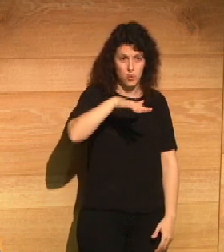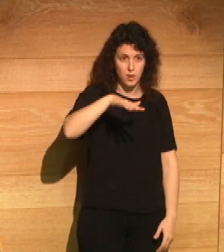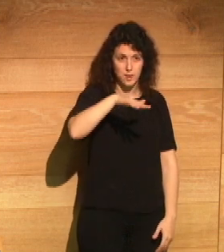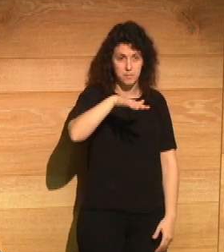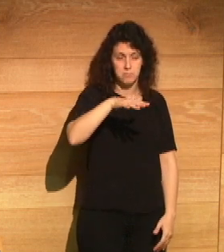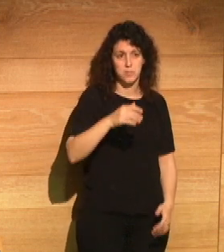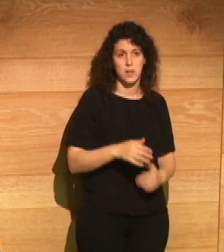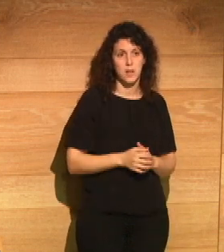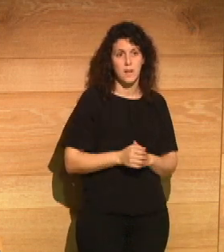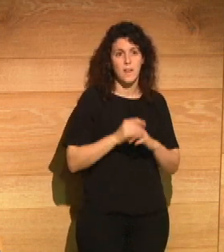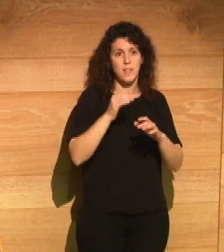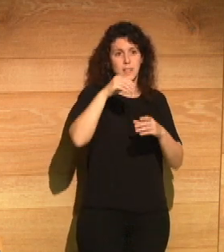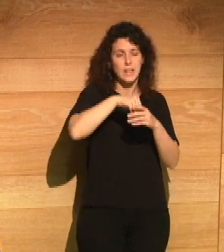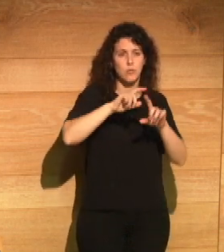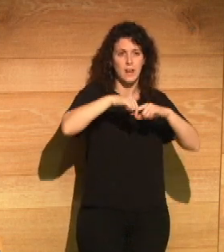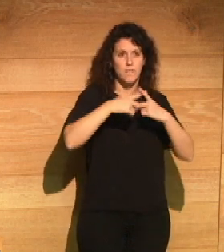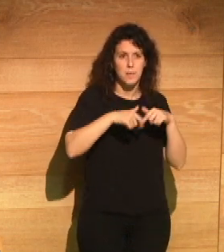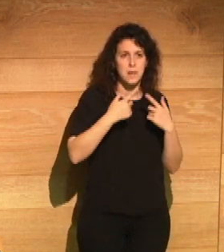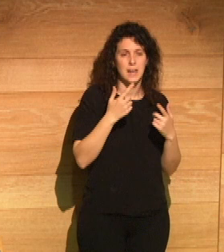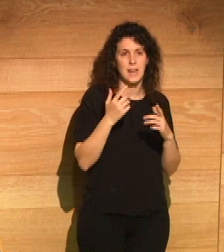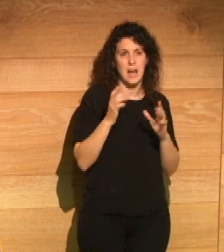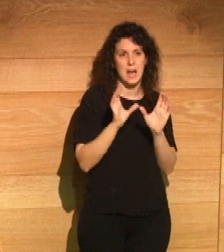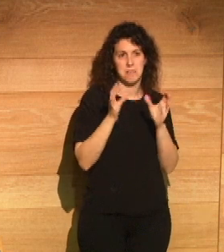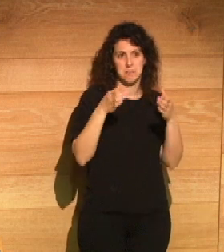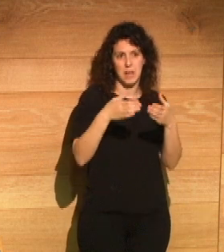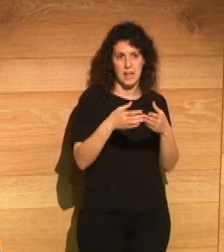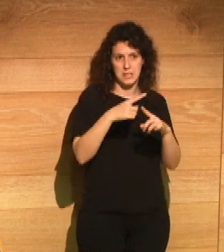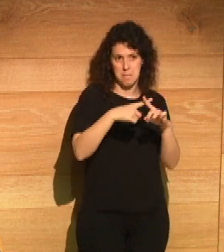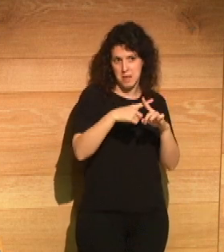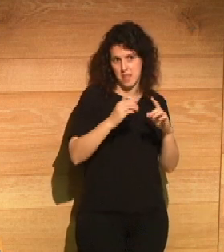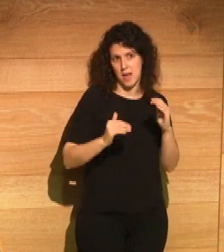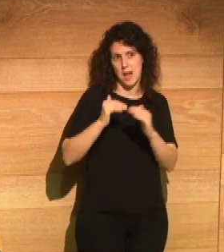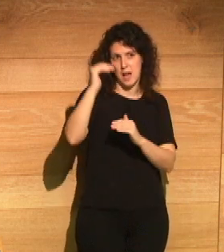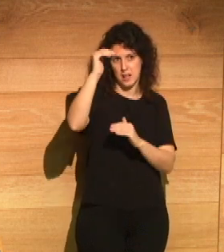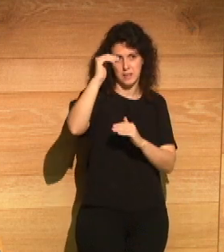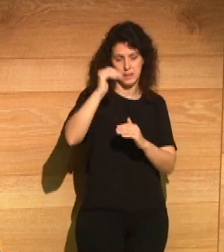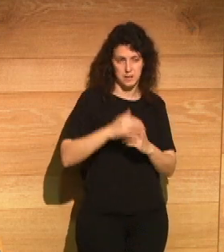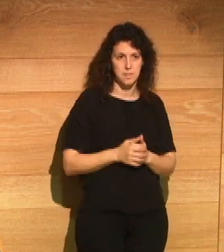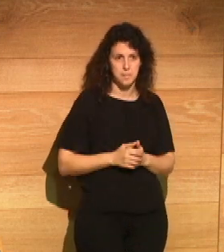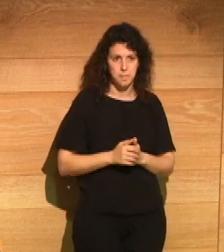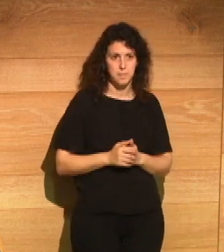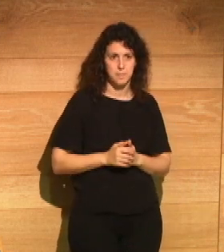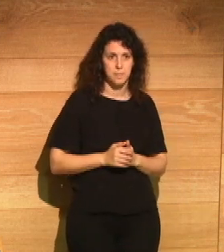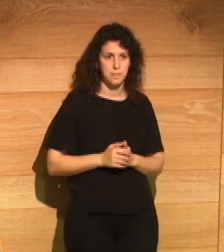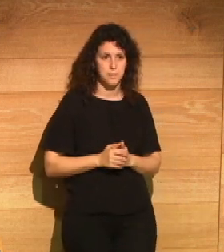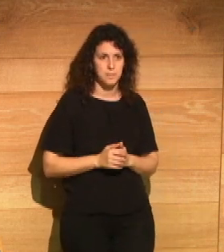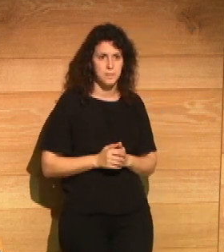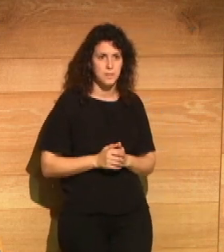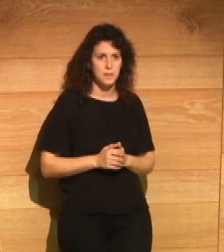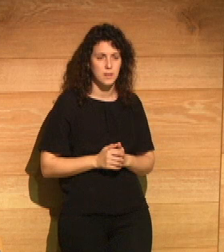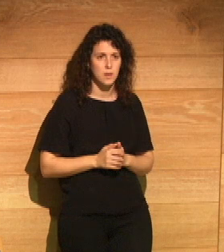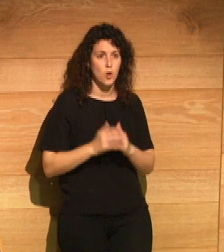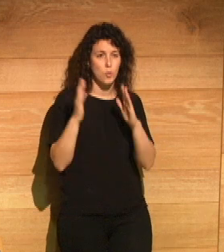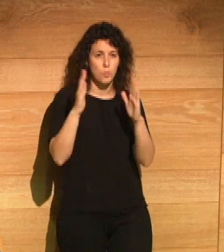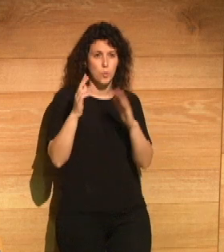en una familia de la clase media alta caleña. Y tiene dos